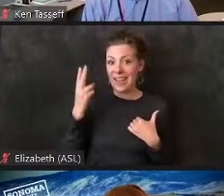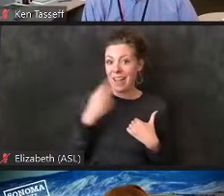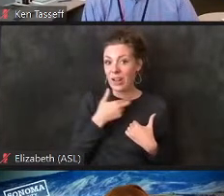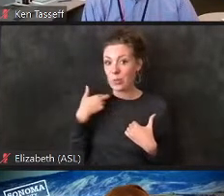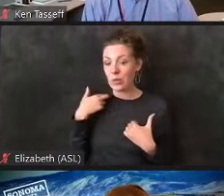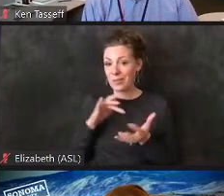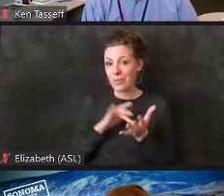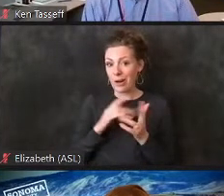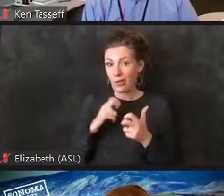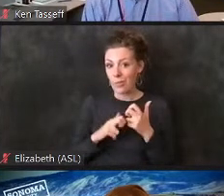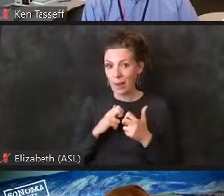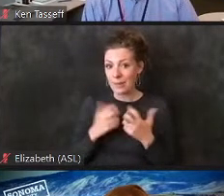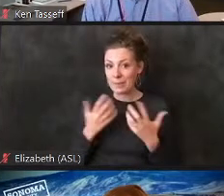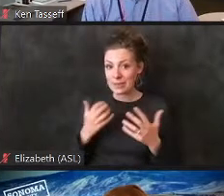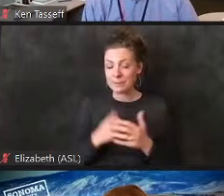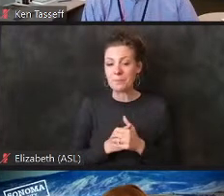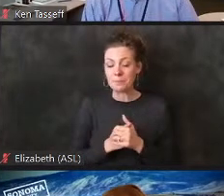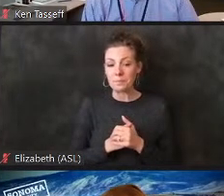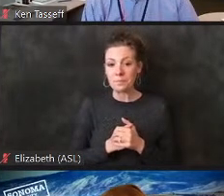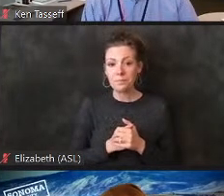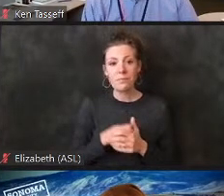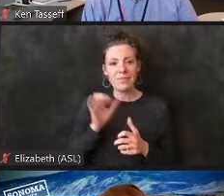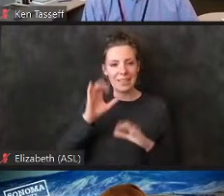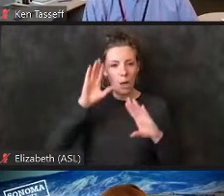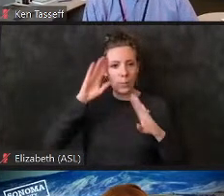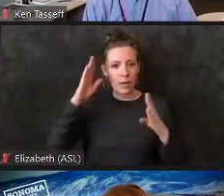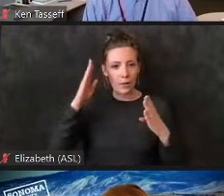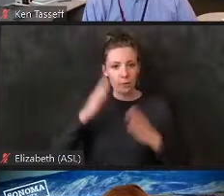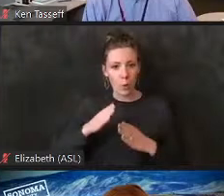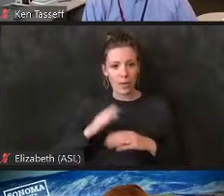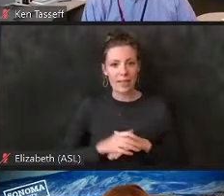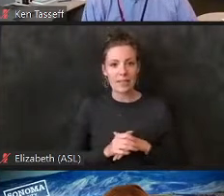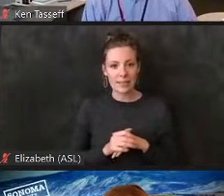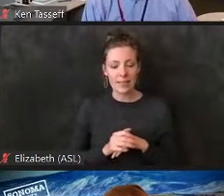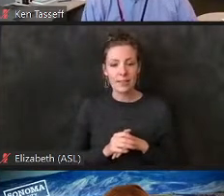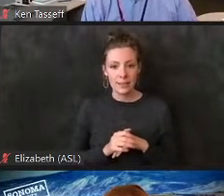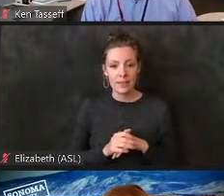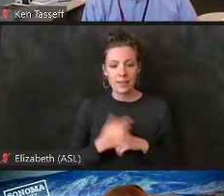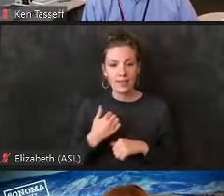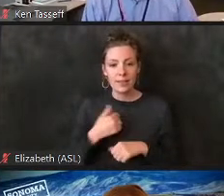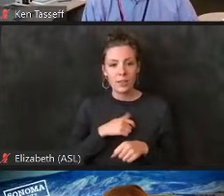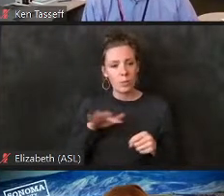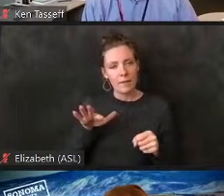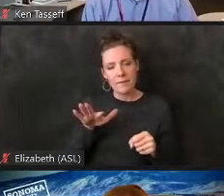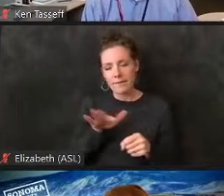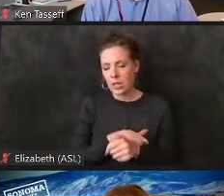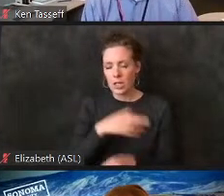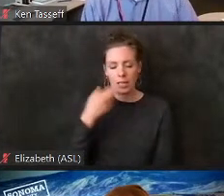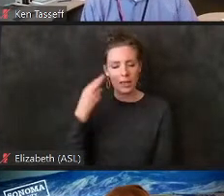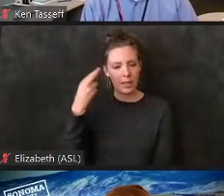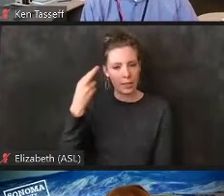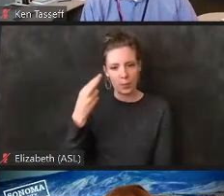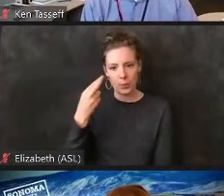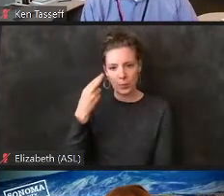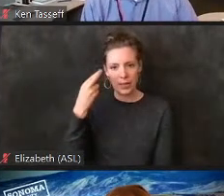está muy difícil de ver quiénes son los que tienen las condiciones médicas que pueden darles más daño. Sí.